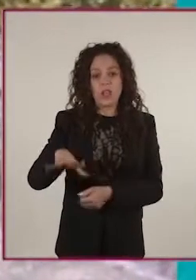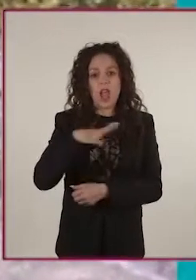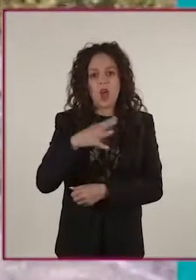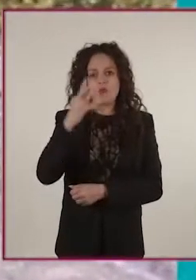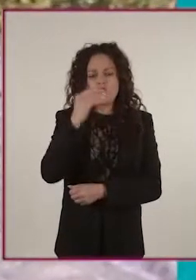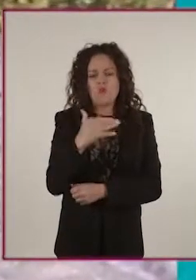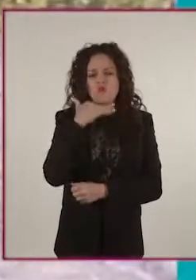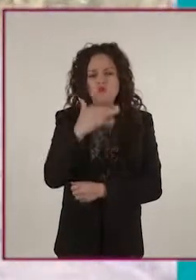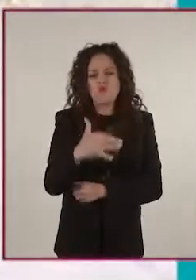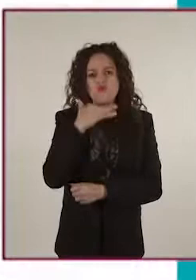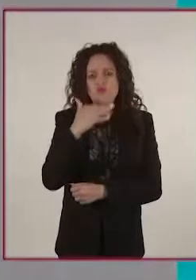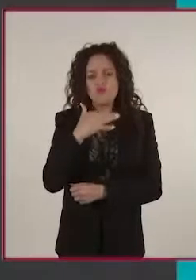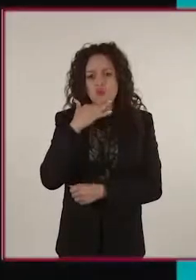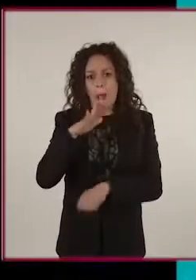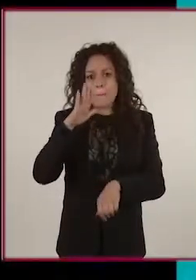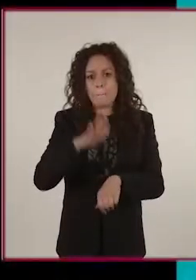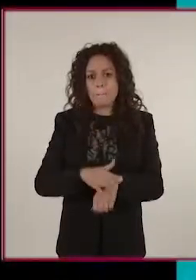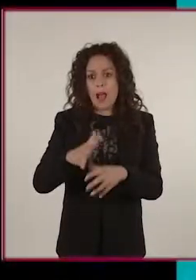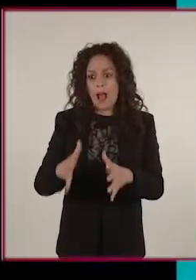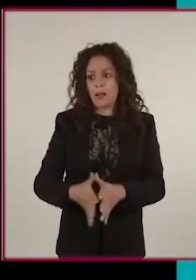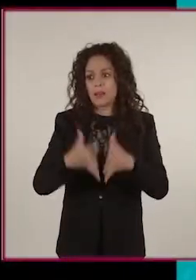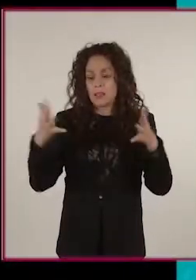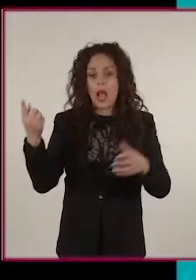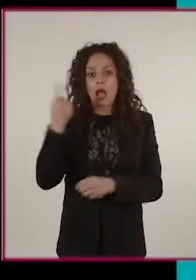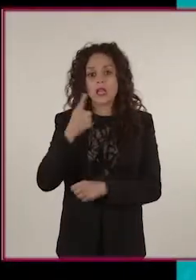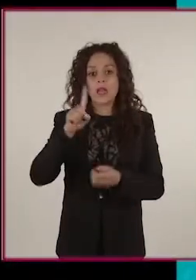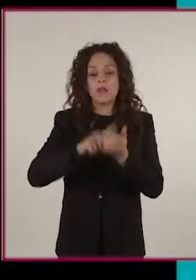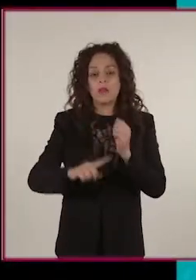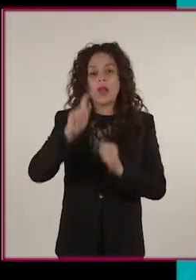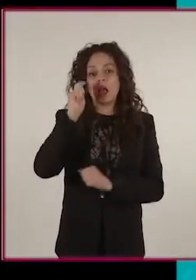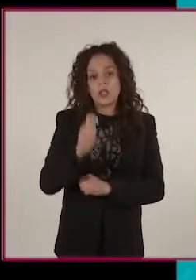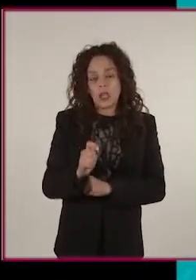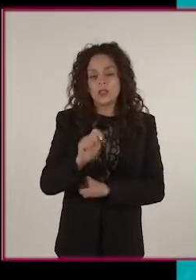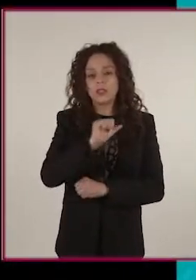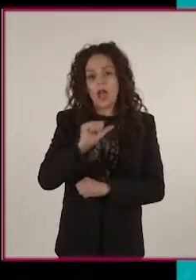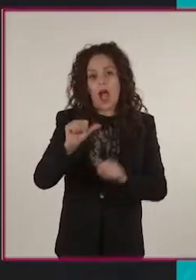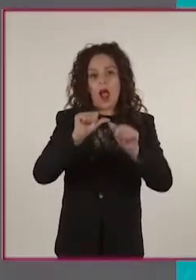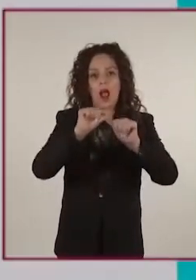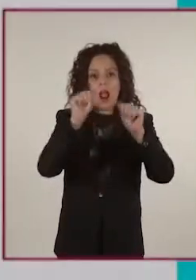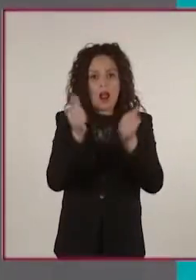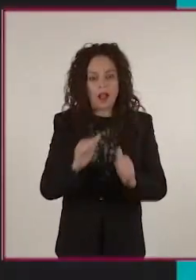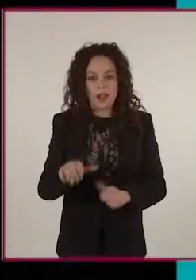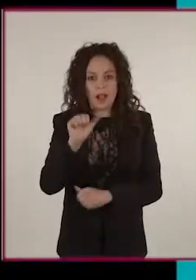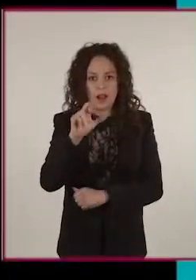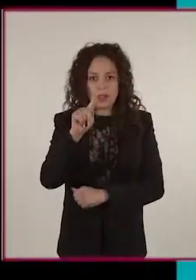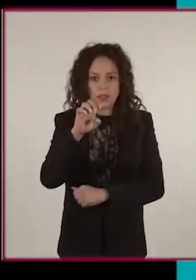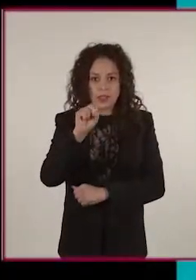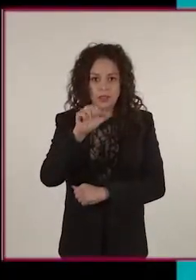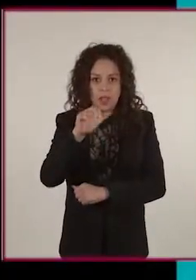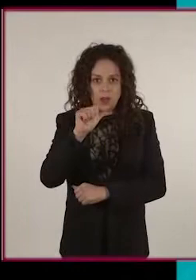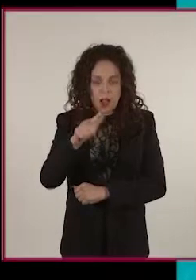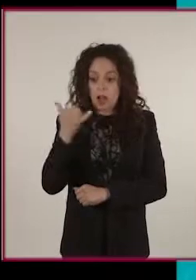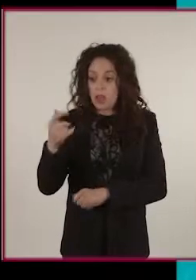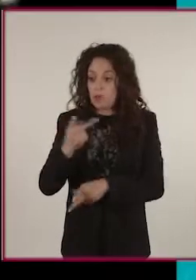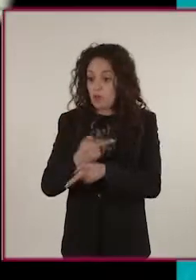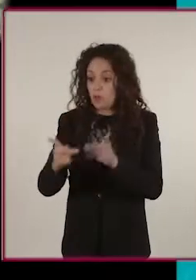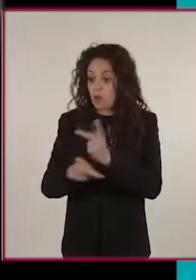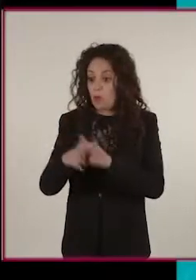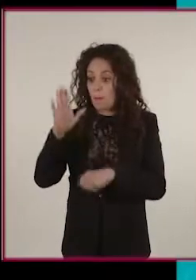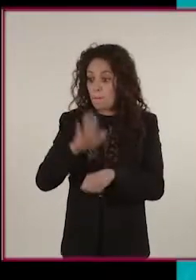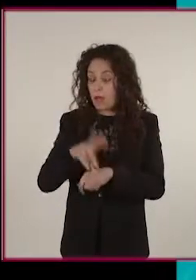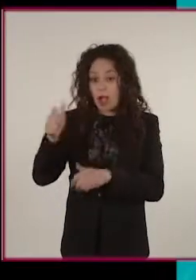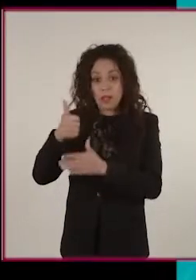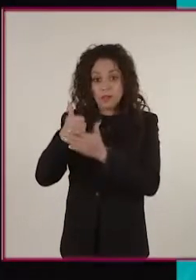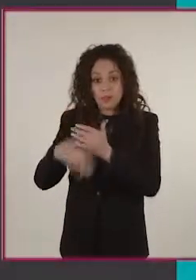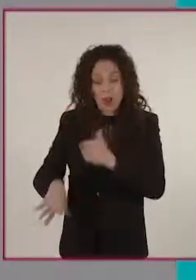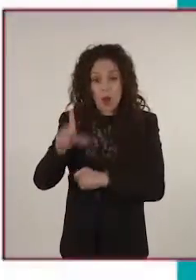en una escala muchísimo mayor que los artesanales. Y además, siendo los productos más accesibles y baratos, la tentación de